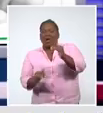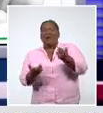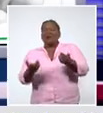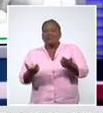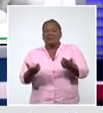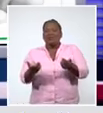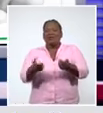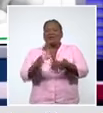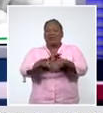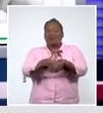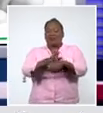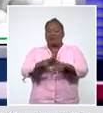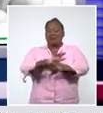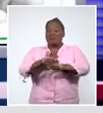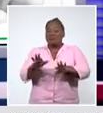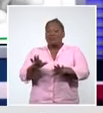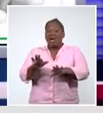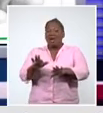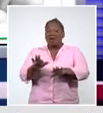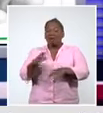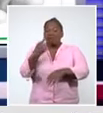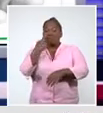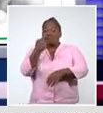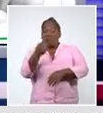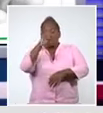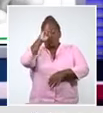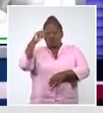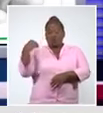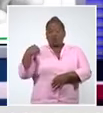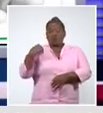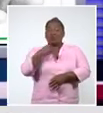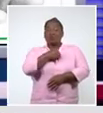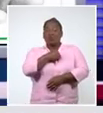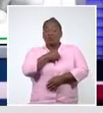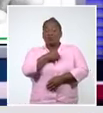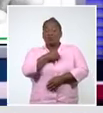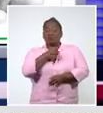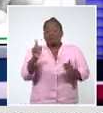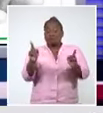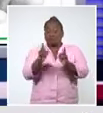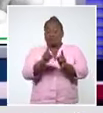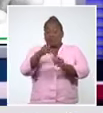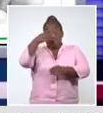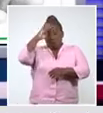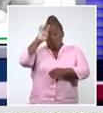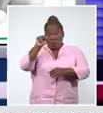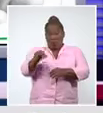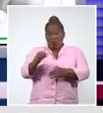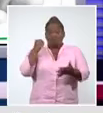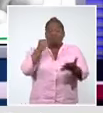Ya escucharon al doctor Francisco Durán García. Grosso modo, en Cuba hoy se confirman